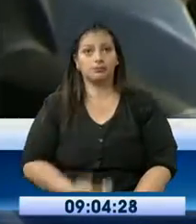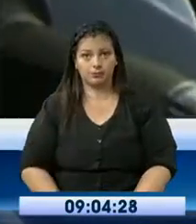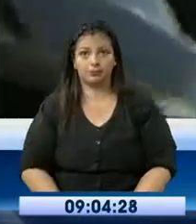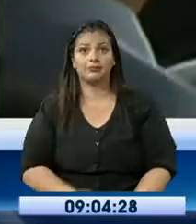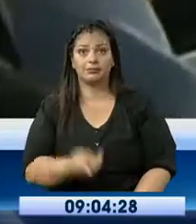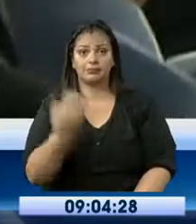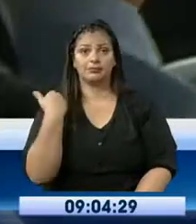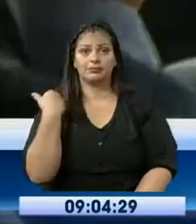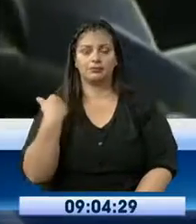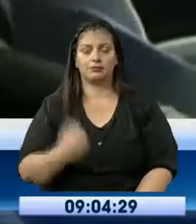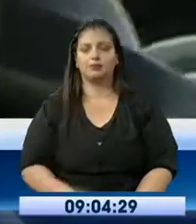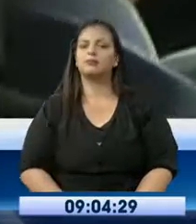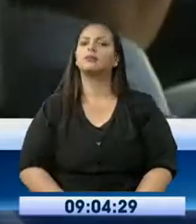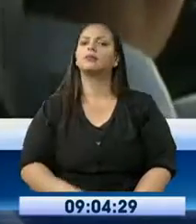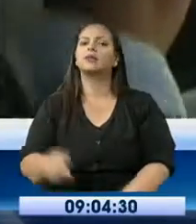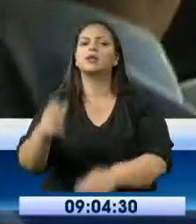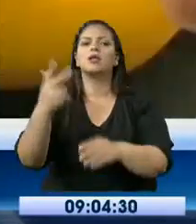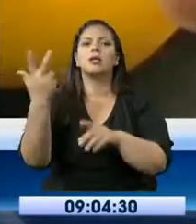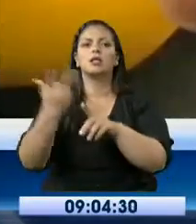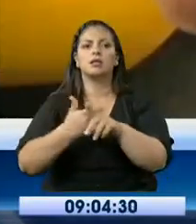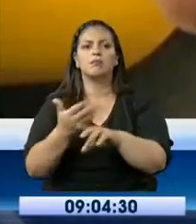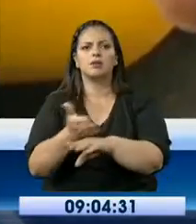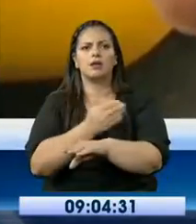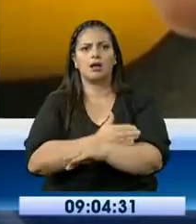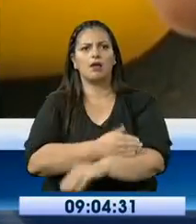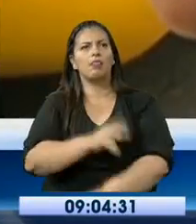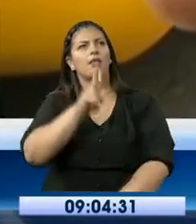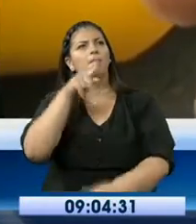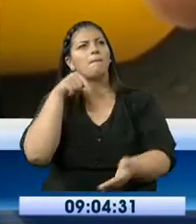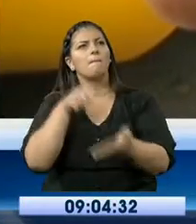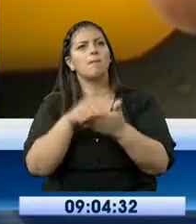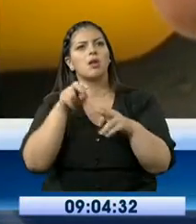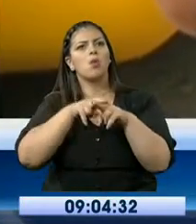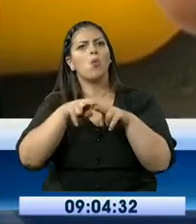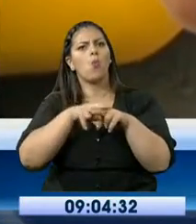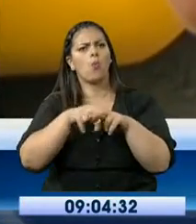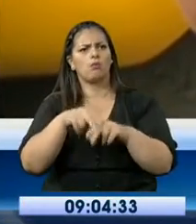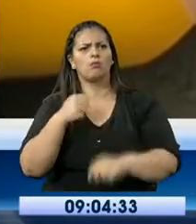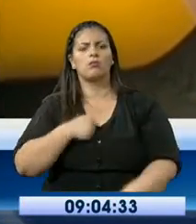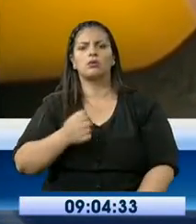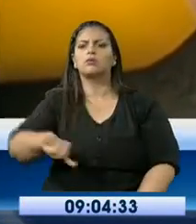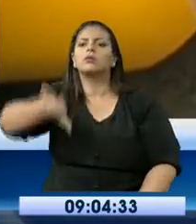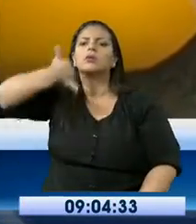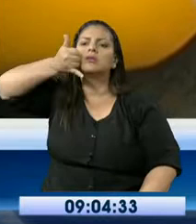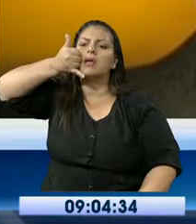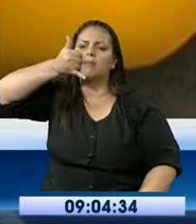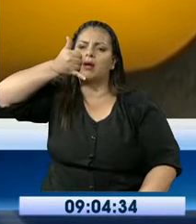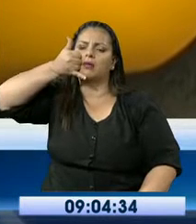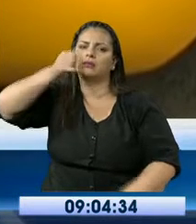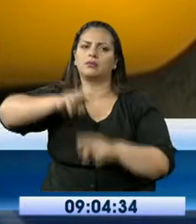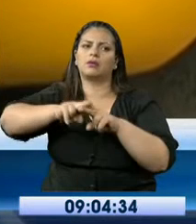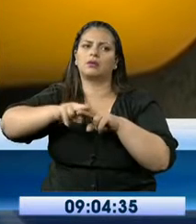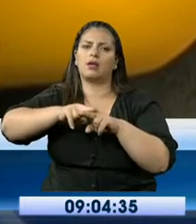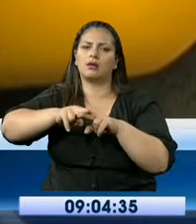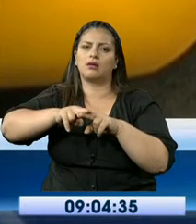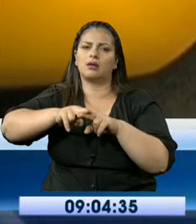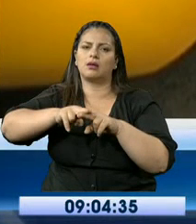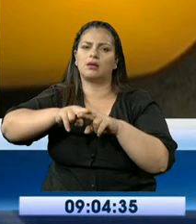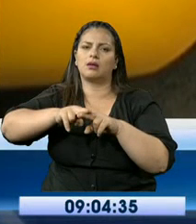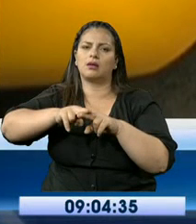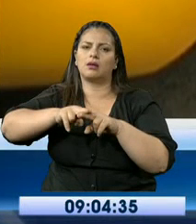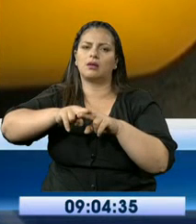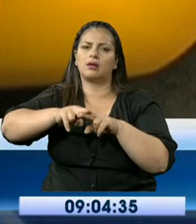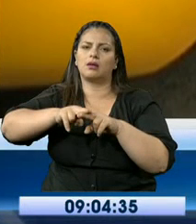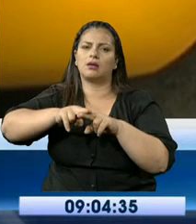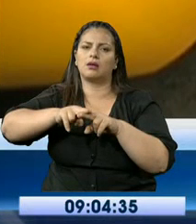desde hace 3 meses, 1000 unidades ya cuentan con la aplicación Un Taxi, que el pasajero puede descargar en su celular para sentirse